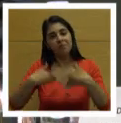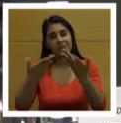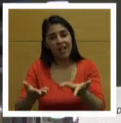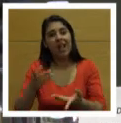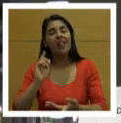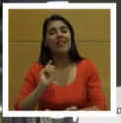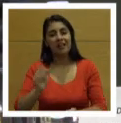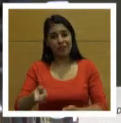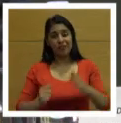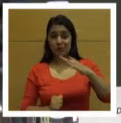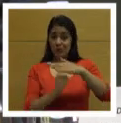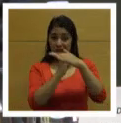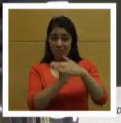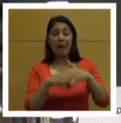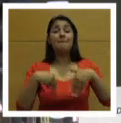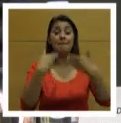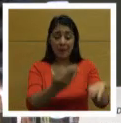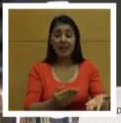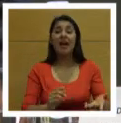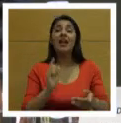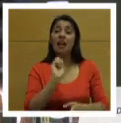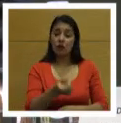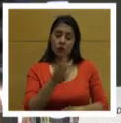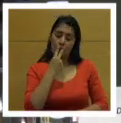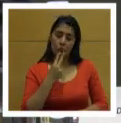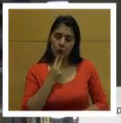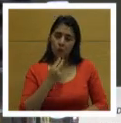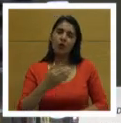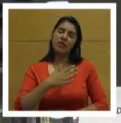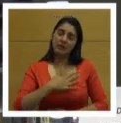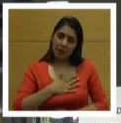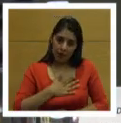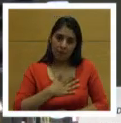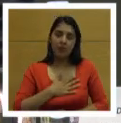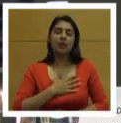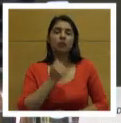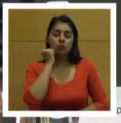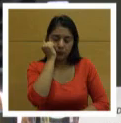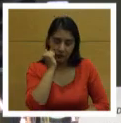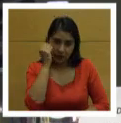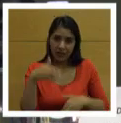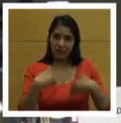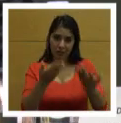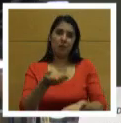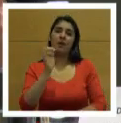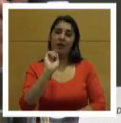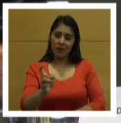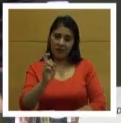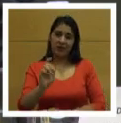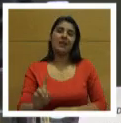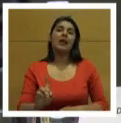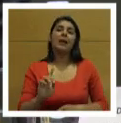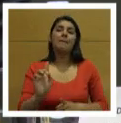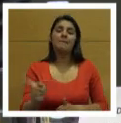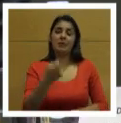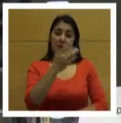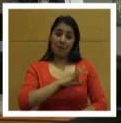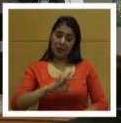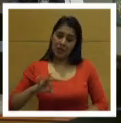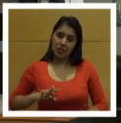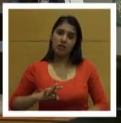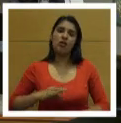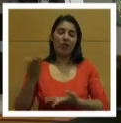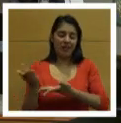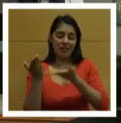una atención para la Corte de Puerto Montt, y de mi parte con mucho cariño para la Corte, ¿no es cierto?, y sus señores ministros, el obsequio de este